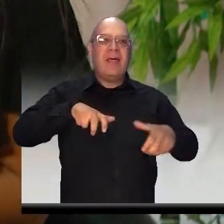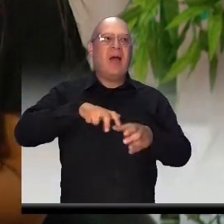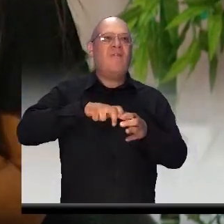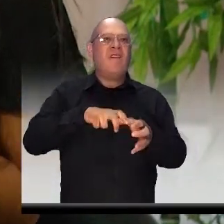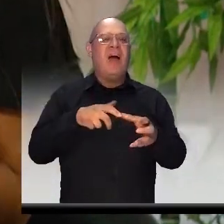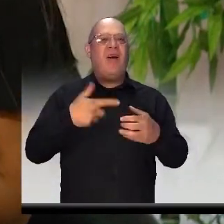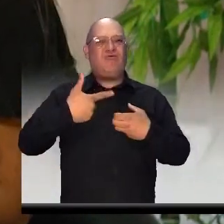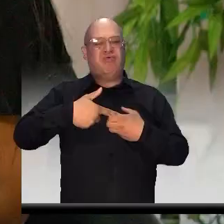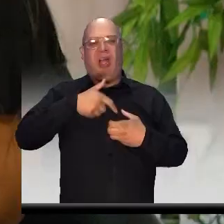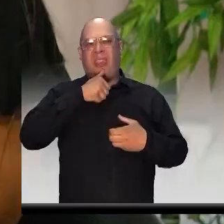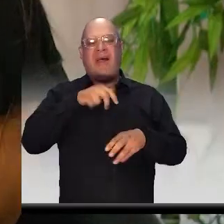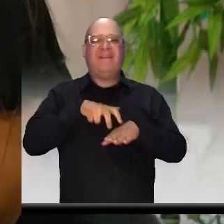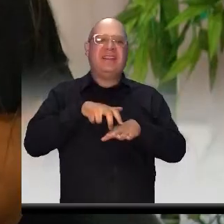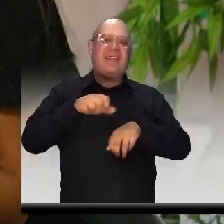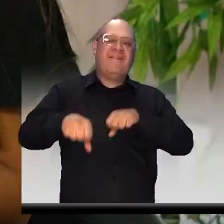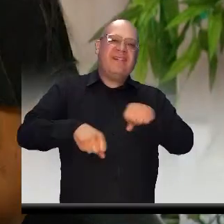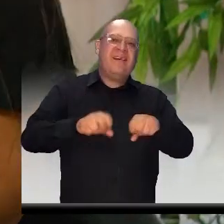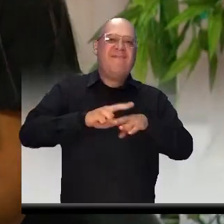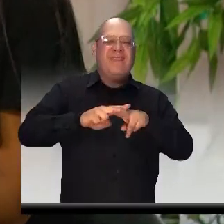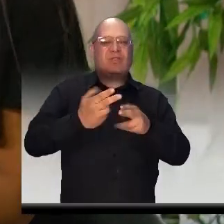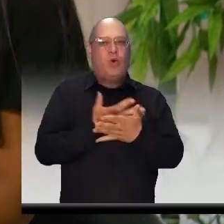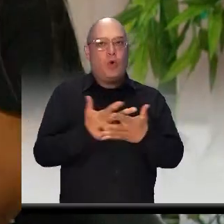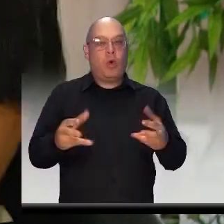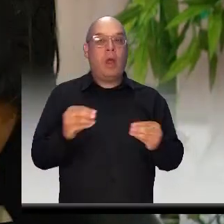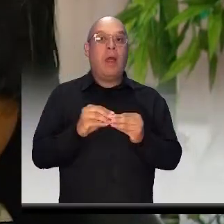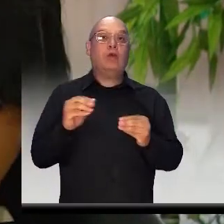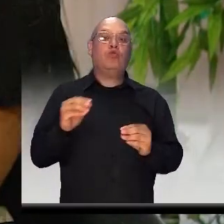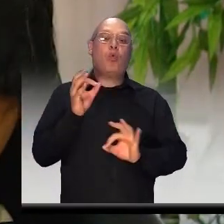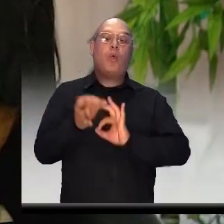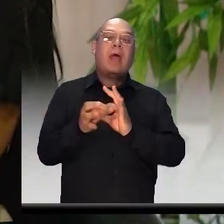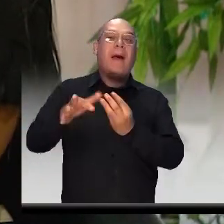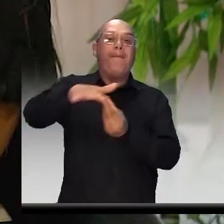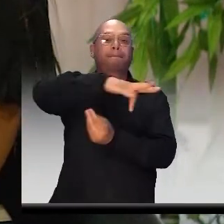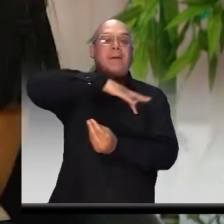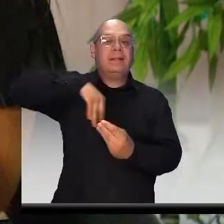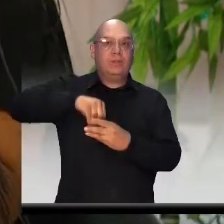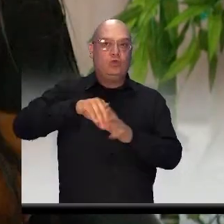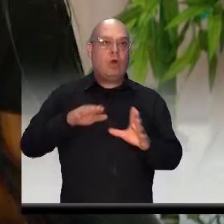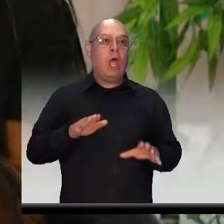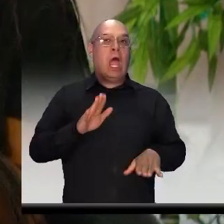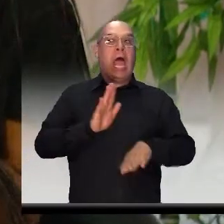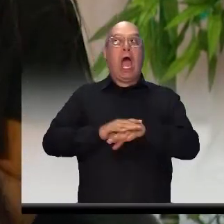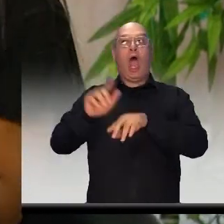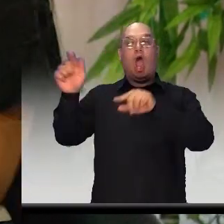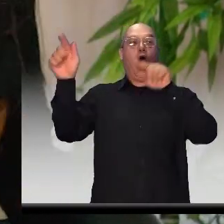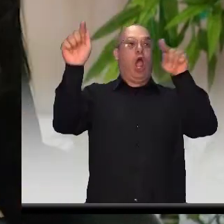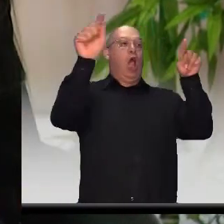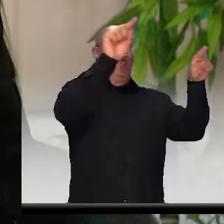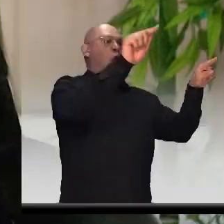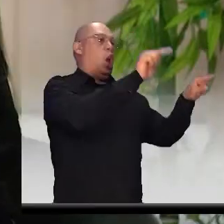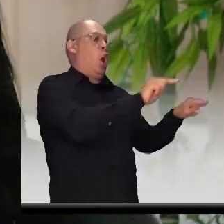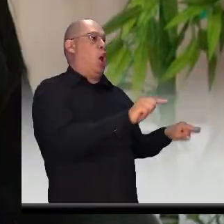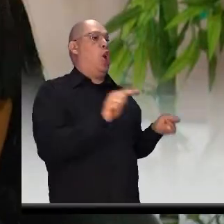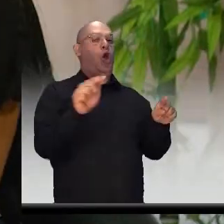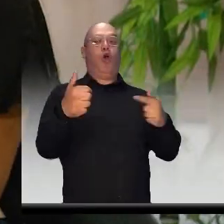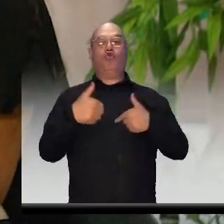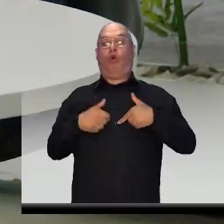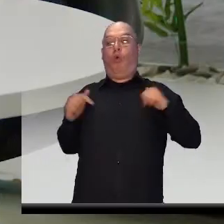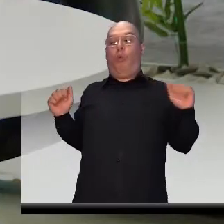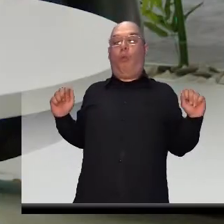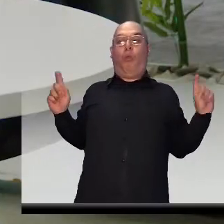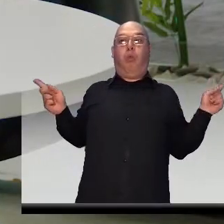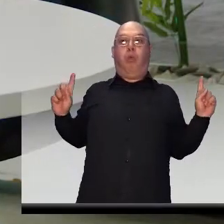tiene que ver obviamente con el cuidado del ambiente, pero no podemos quedarlos como eso le toca a las autoridades ambientales, eso es de gobernación, eso es de las alcaldías municipales.